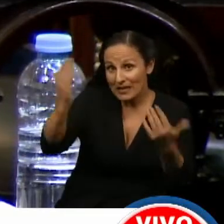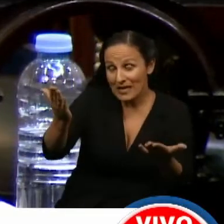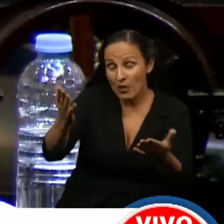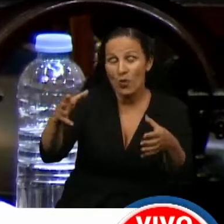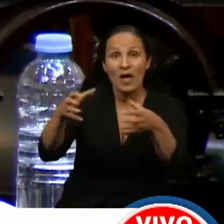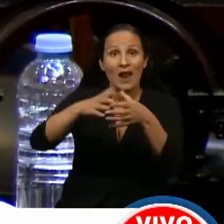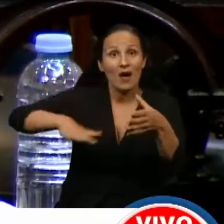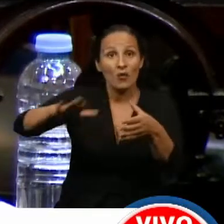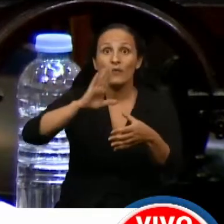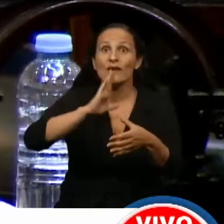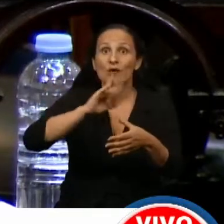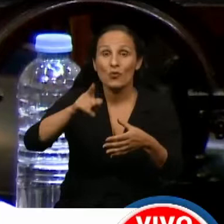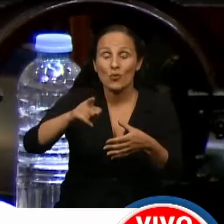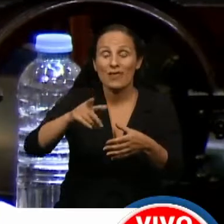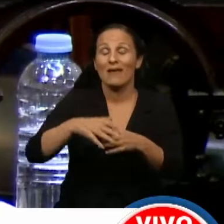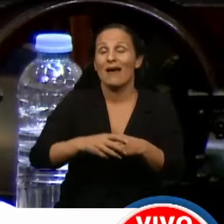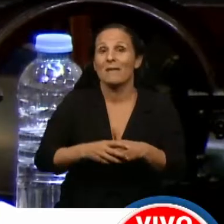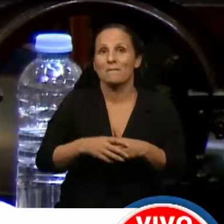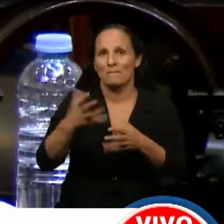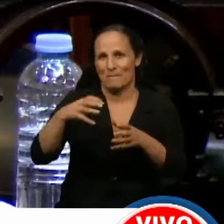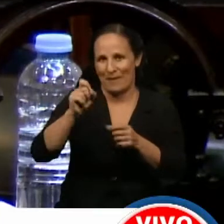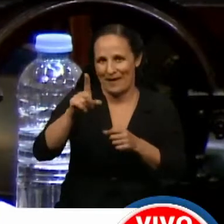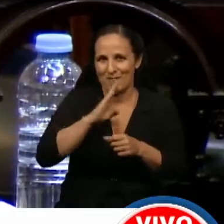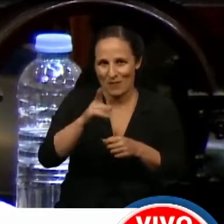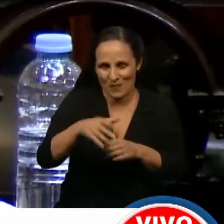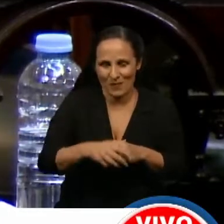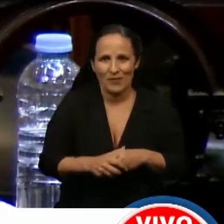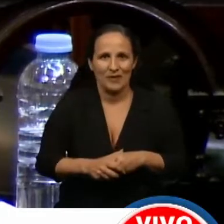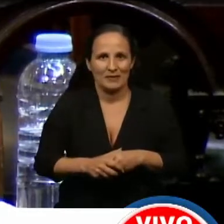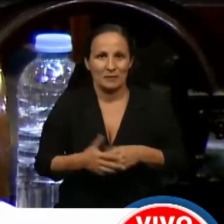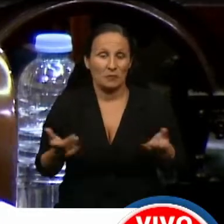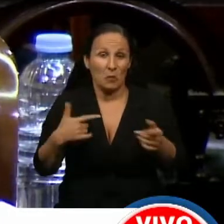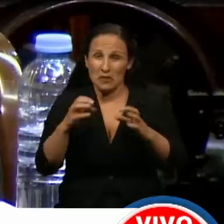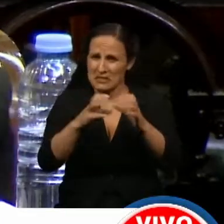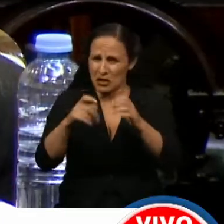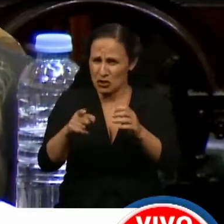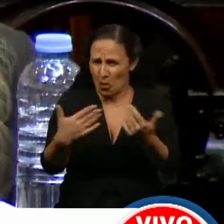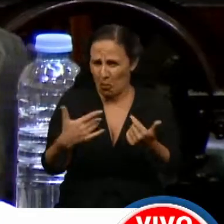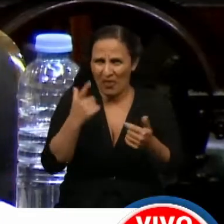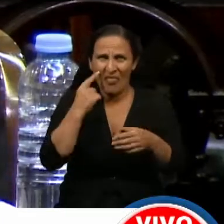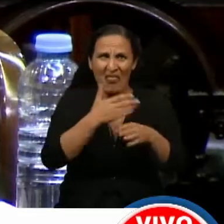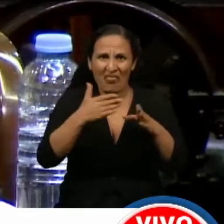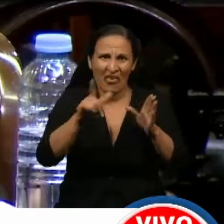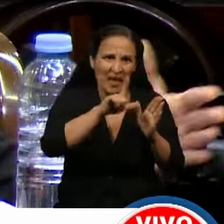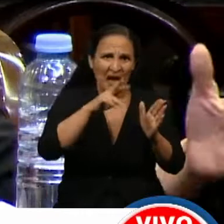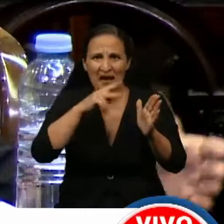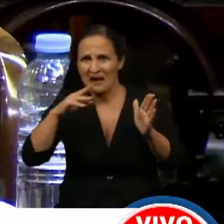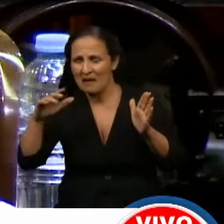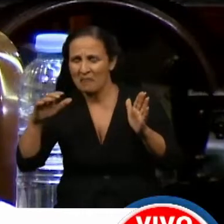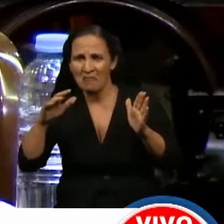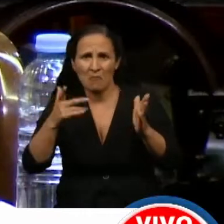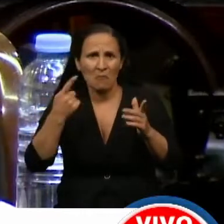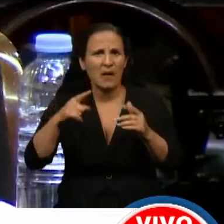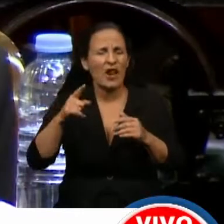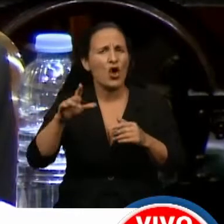comunidad judía en sus Pascuas. Porque la verdad, esta sesión se podría haber realizado en cualquier día hábil, pero se eligió